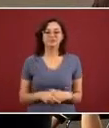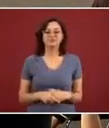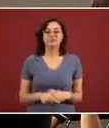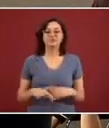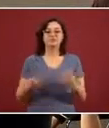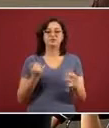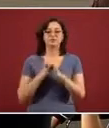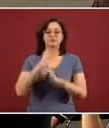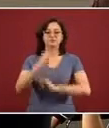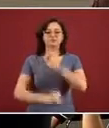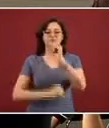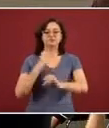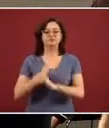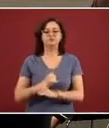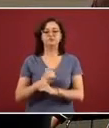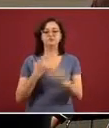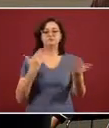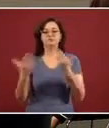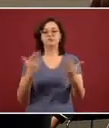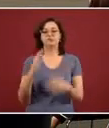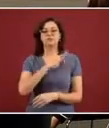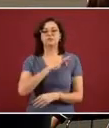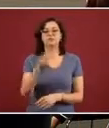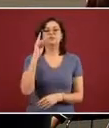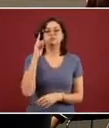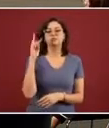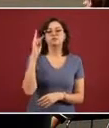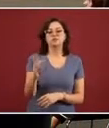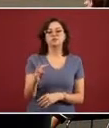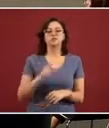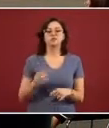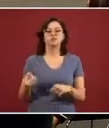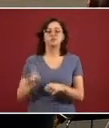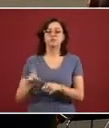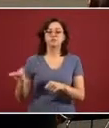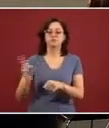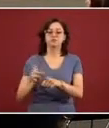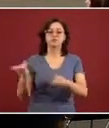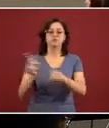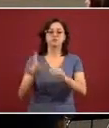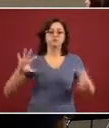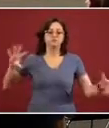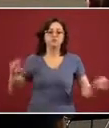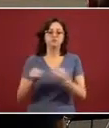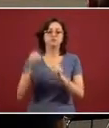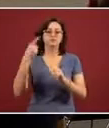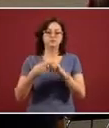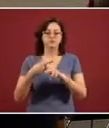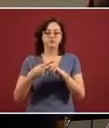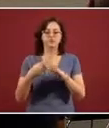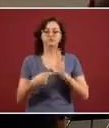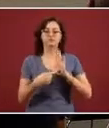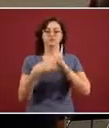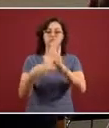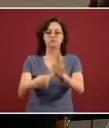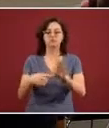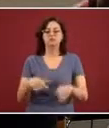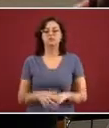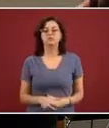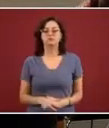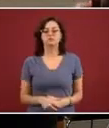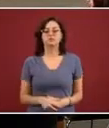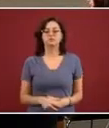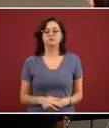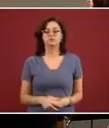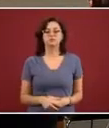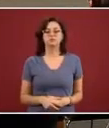panorama internacional, como es ya costumbre en esta actualización de estadística y datos de la conferencia. Vemos cómo